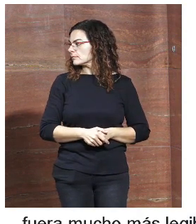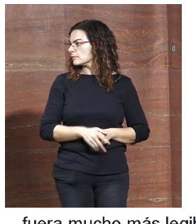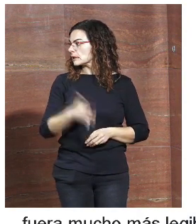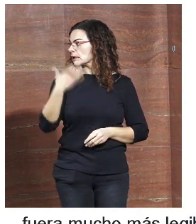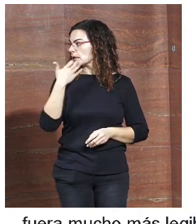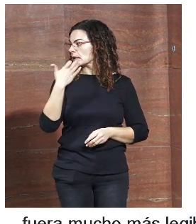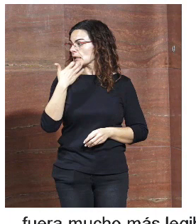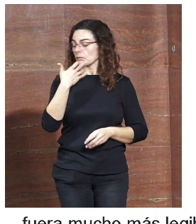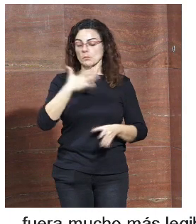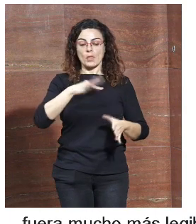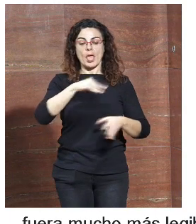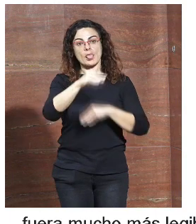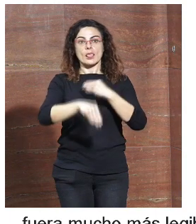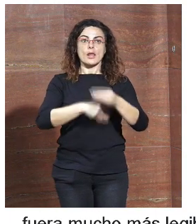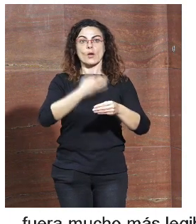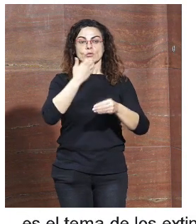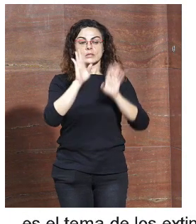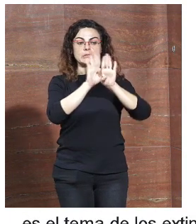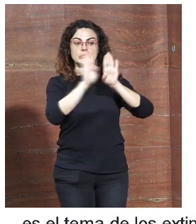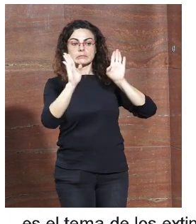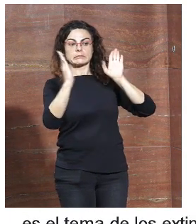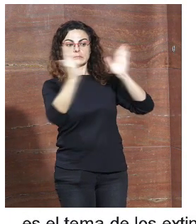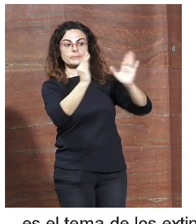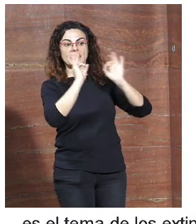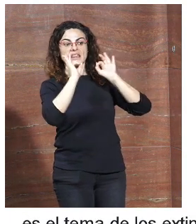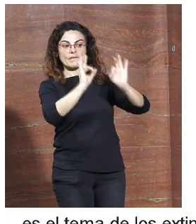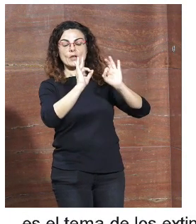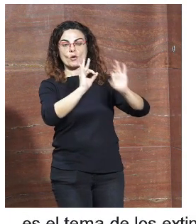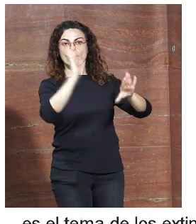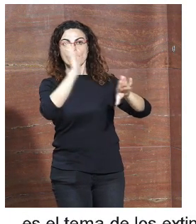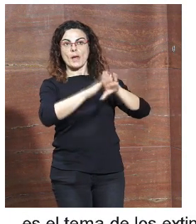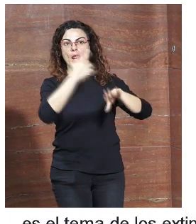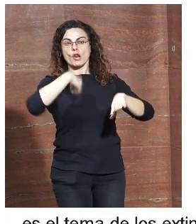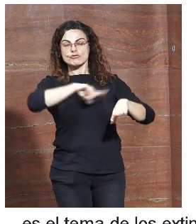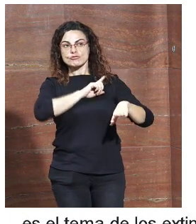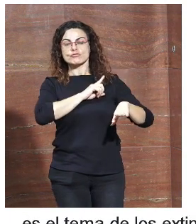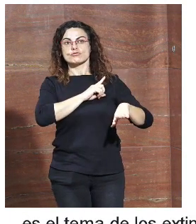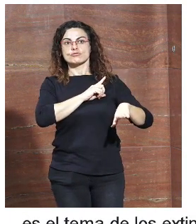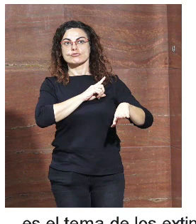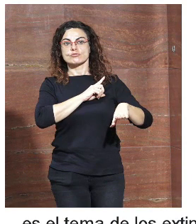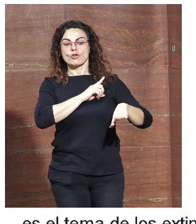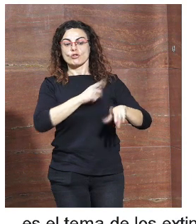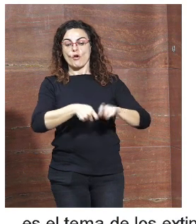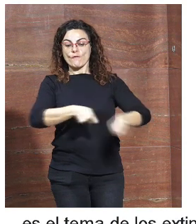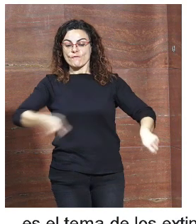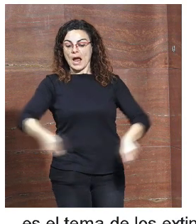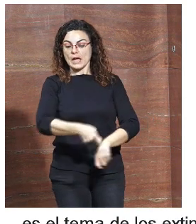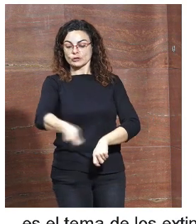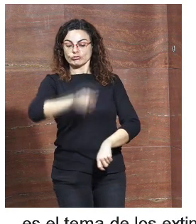que, por ejemplo, se podrían hacer como habitáculos específicos que nosotros podamos denotar con el bastón.